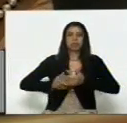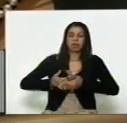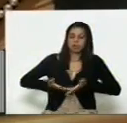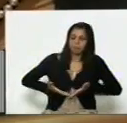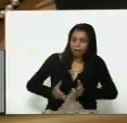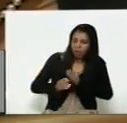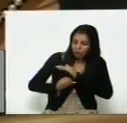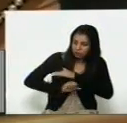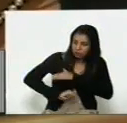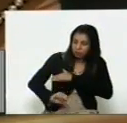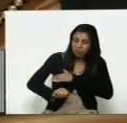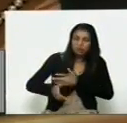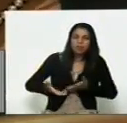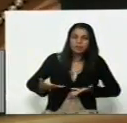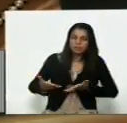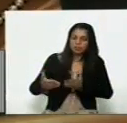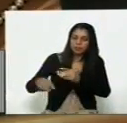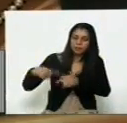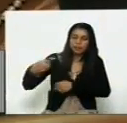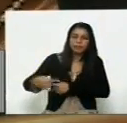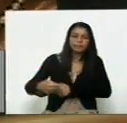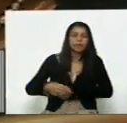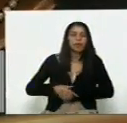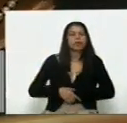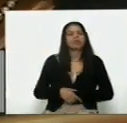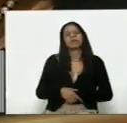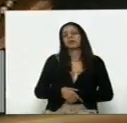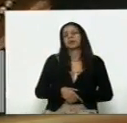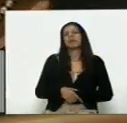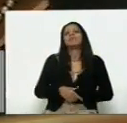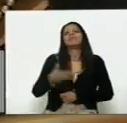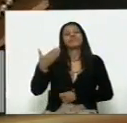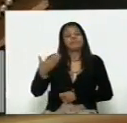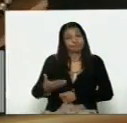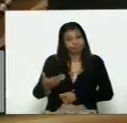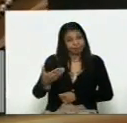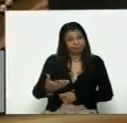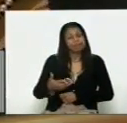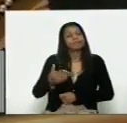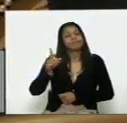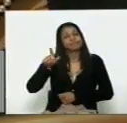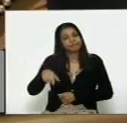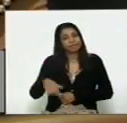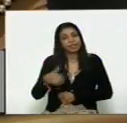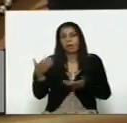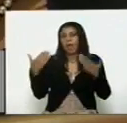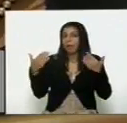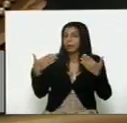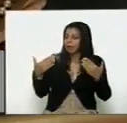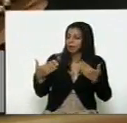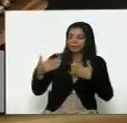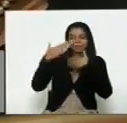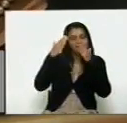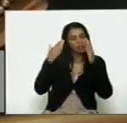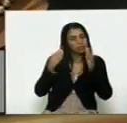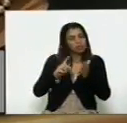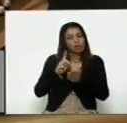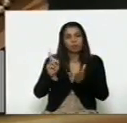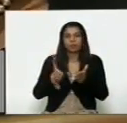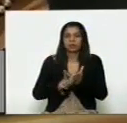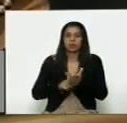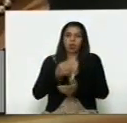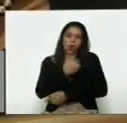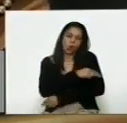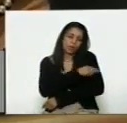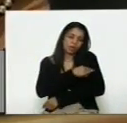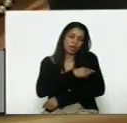el parto, el nacimiento y el posparto, inclusive en los casos de emergencia. Ningún centro de